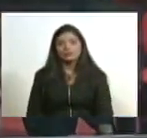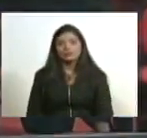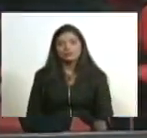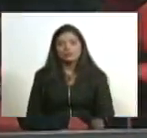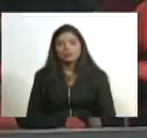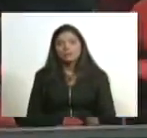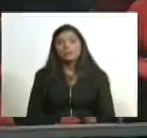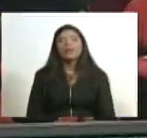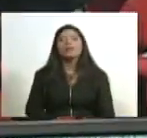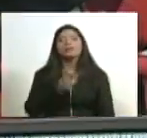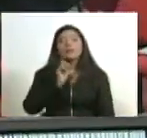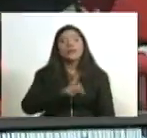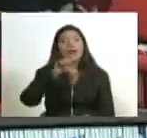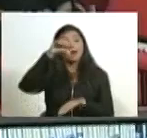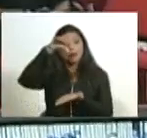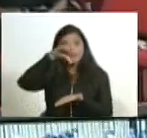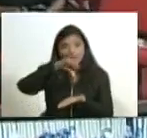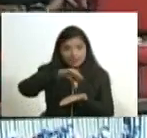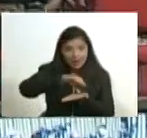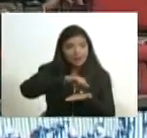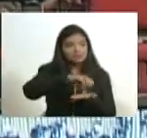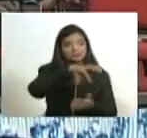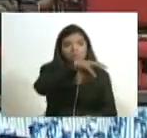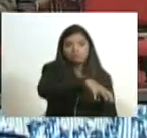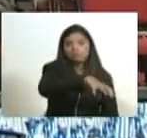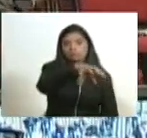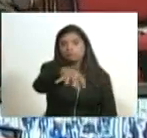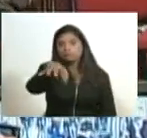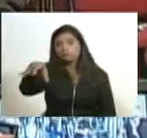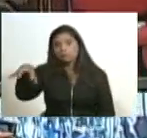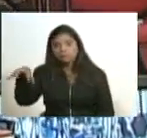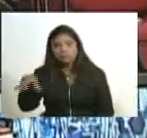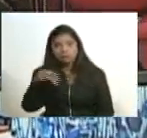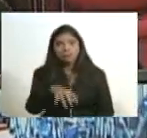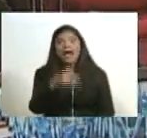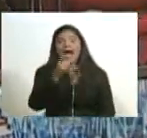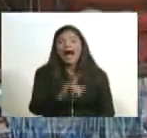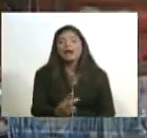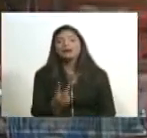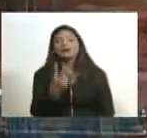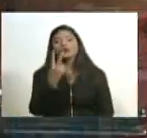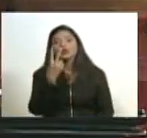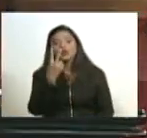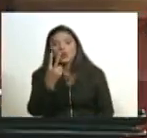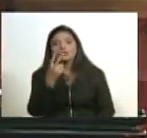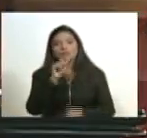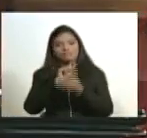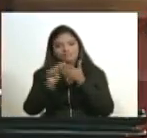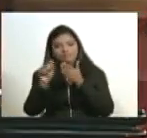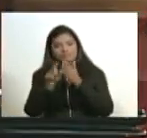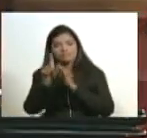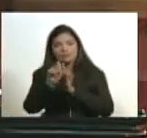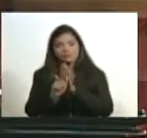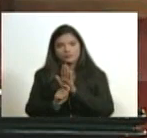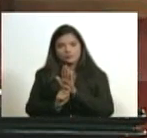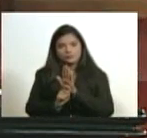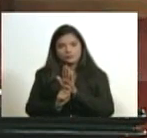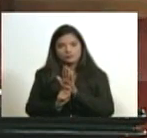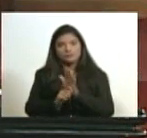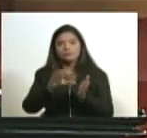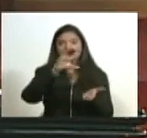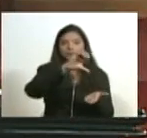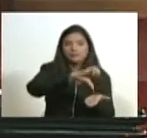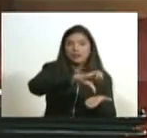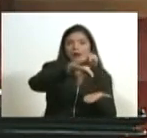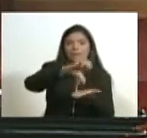Y las capitales de estado van a tener dos constituyentes. Las capitales de